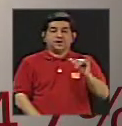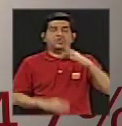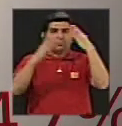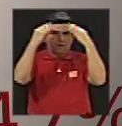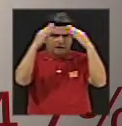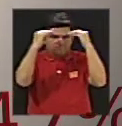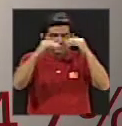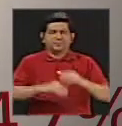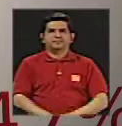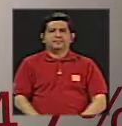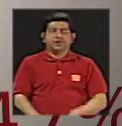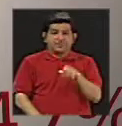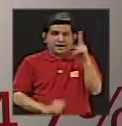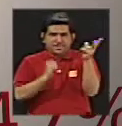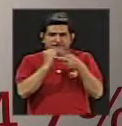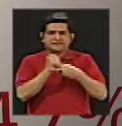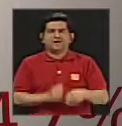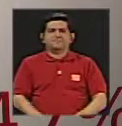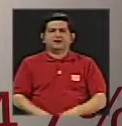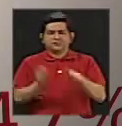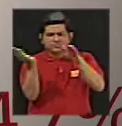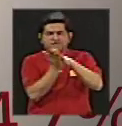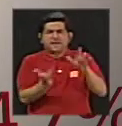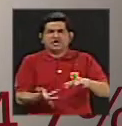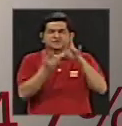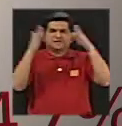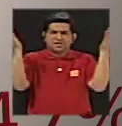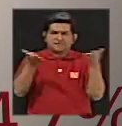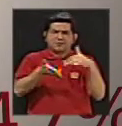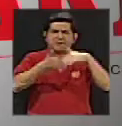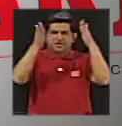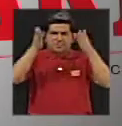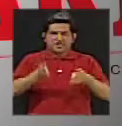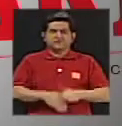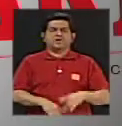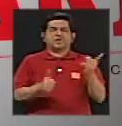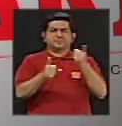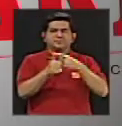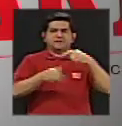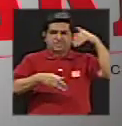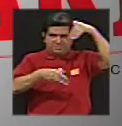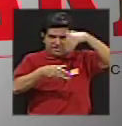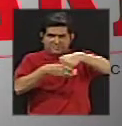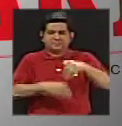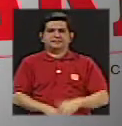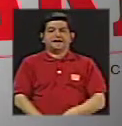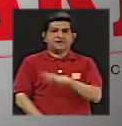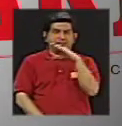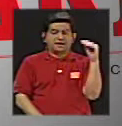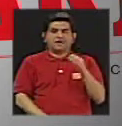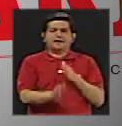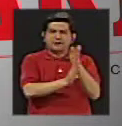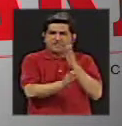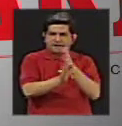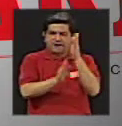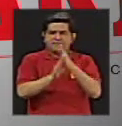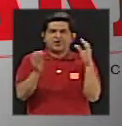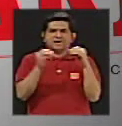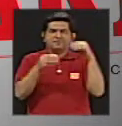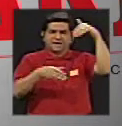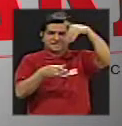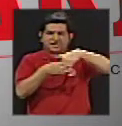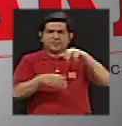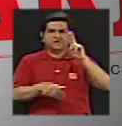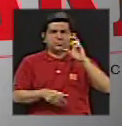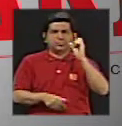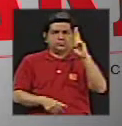informamos, en esta edición, un suplemento especial de bienvenida a los estudiantes de primer ingreso y además, carreras de mayor ingreso a la Universidad